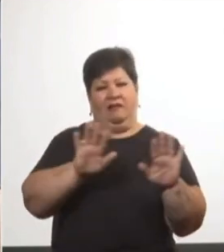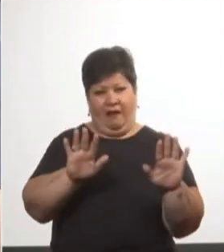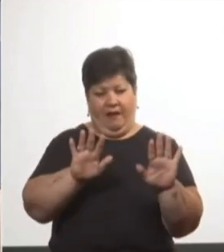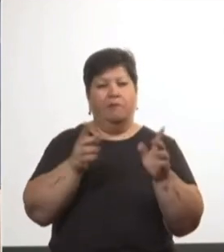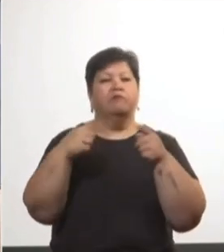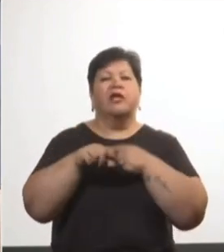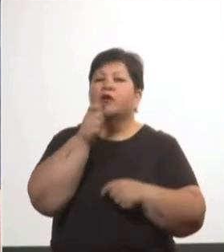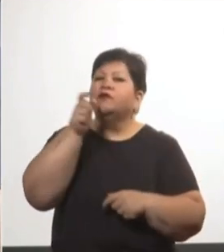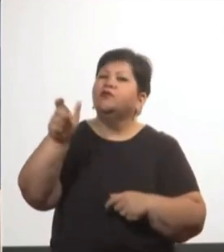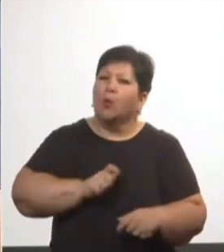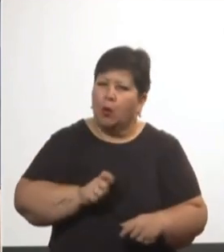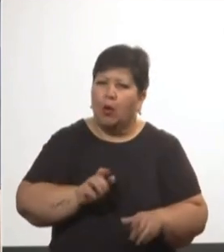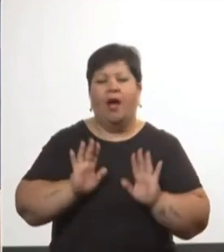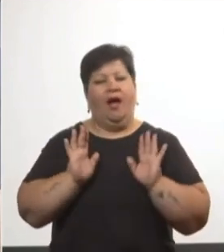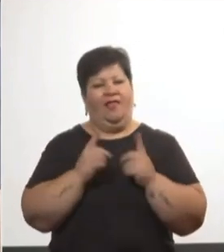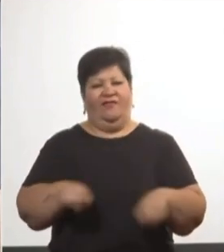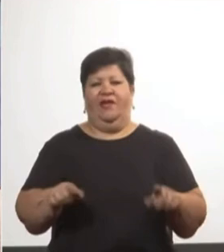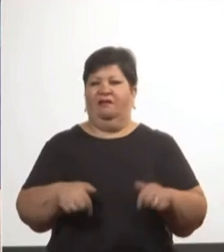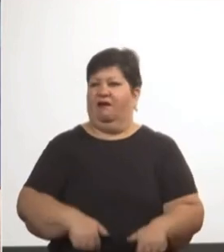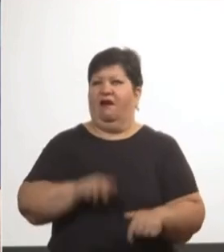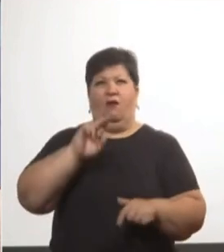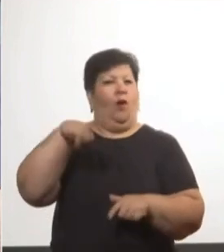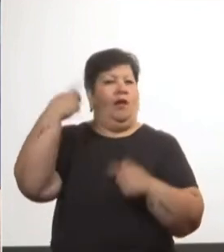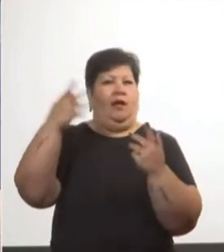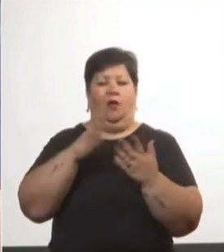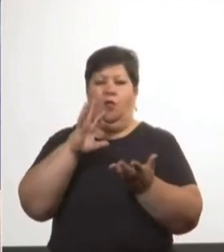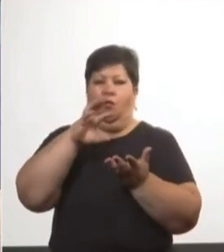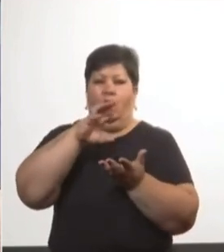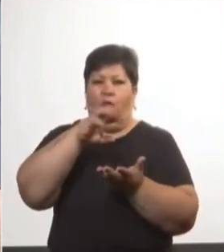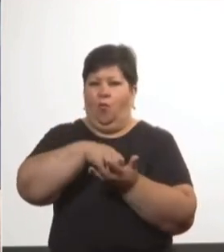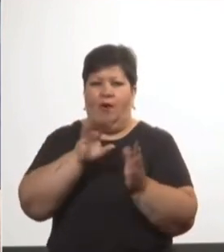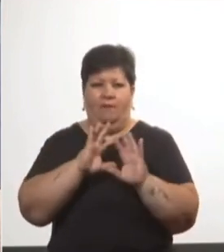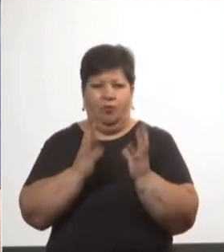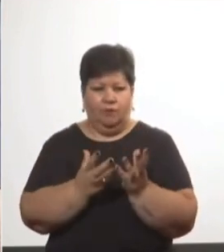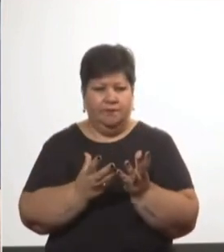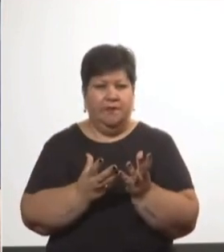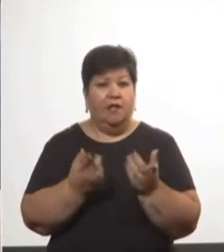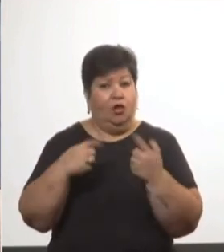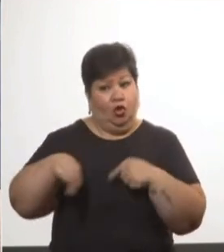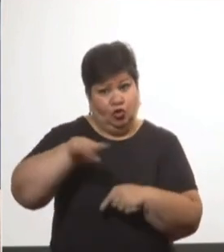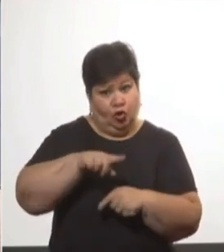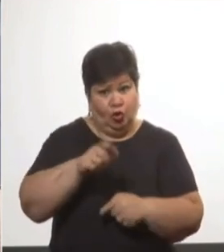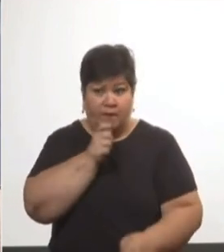insultos son insultos, aquí, en la China o en donde quieran. Y nosotros,